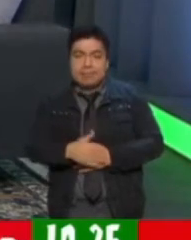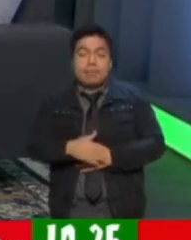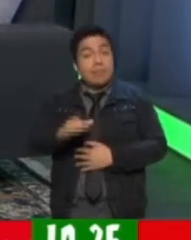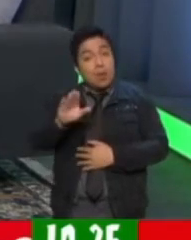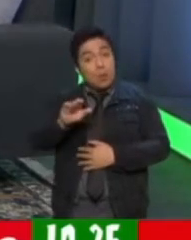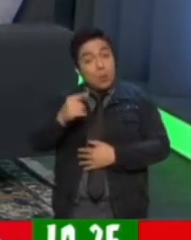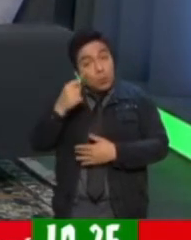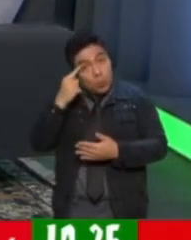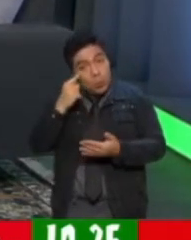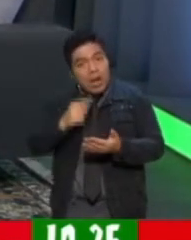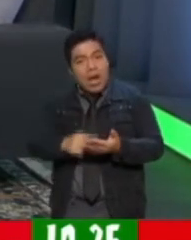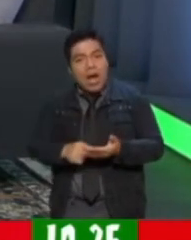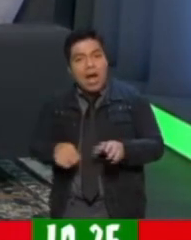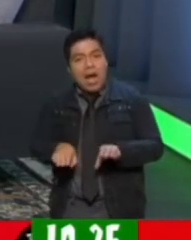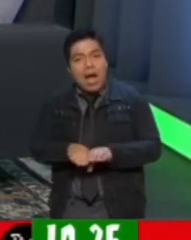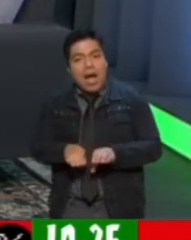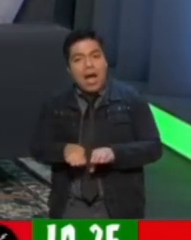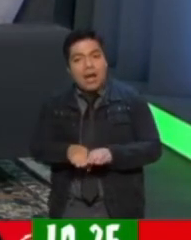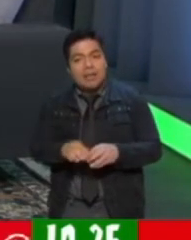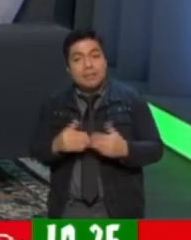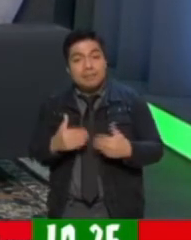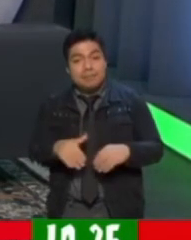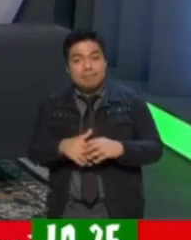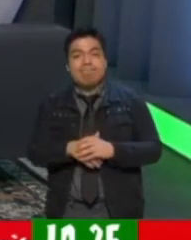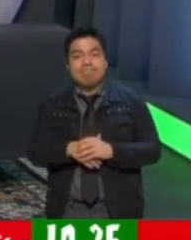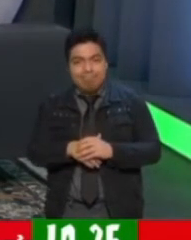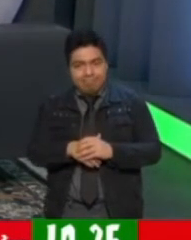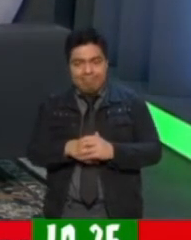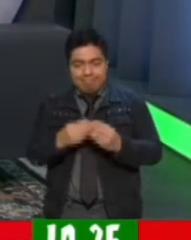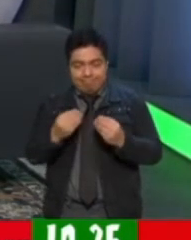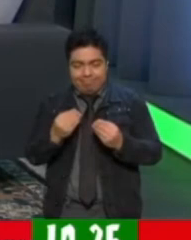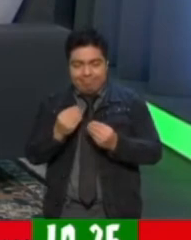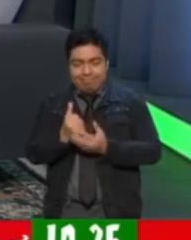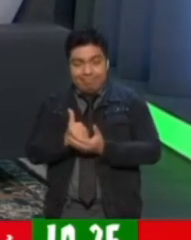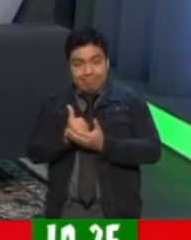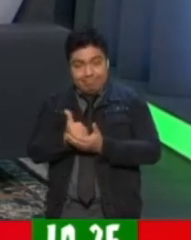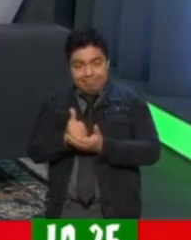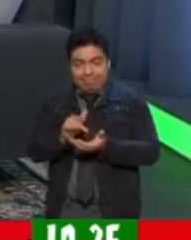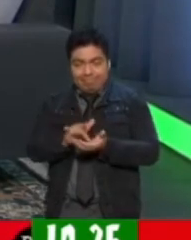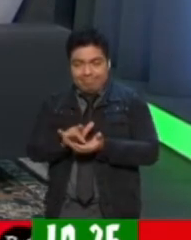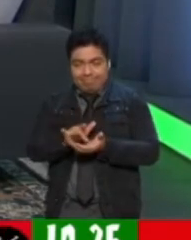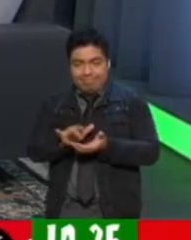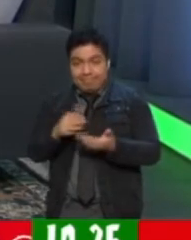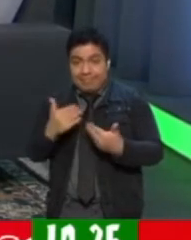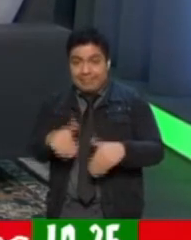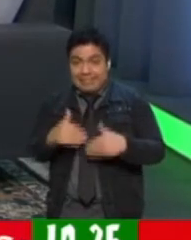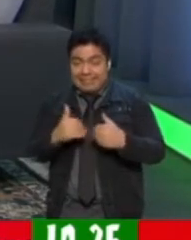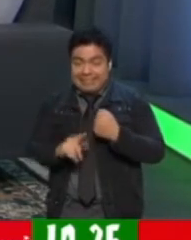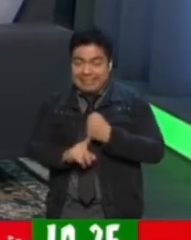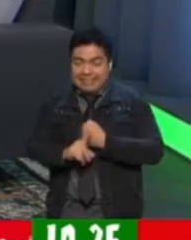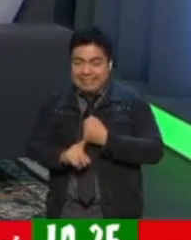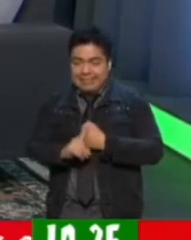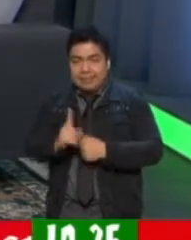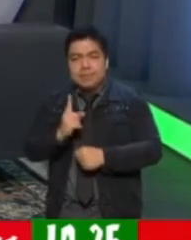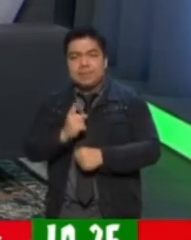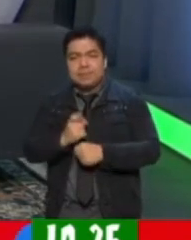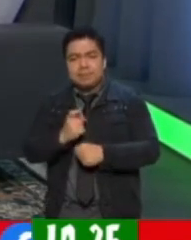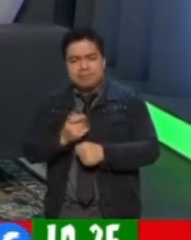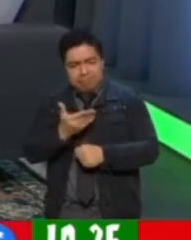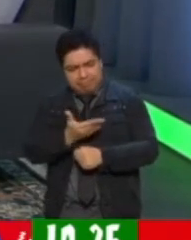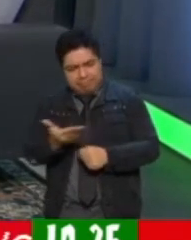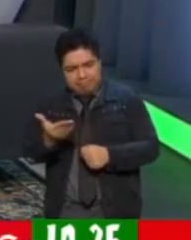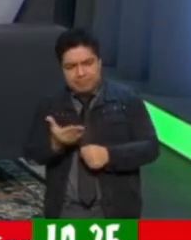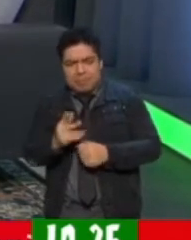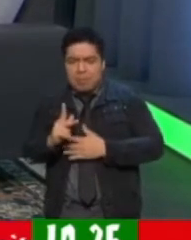¿Y qué creen? Son de mucha ayuda. Sí. Sí, está canijo. Ilústrenos, ilústrenos, ¿qué es